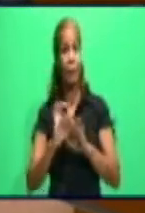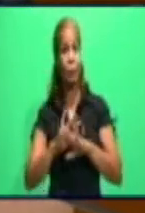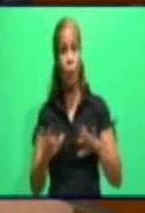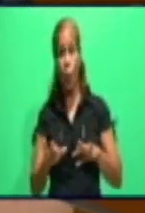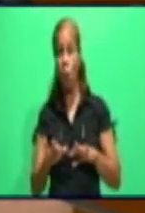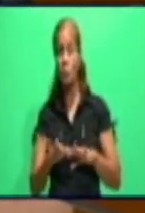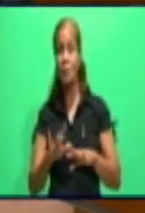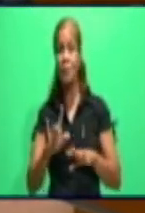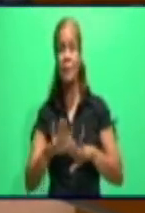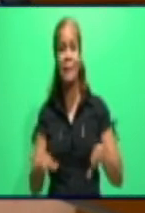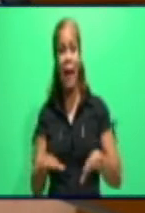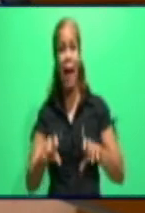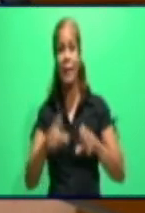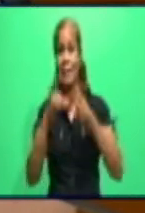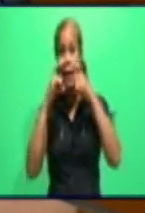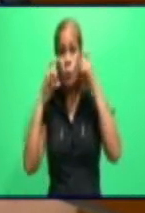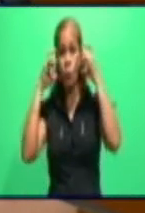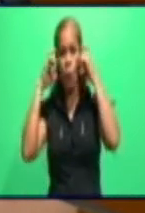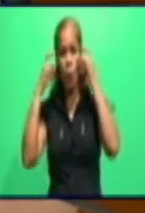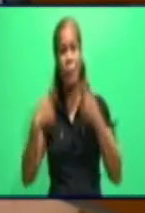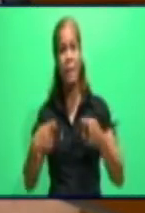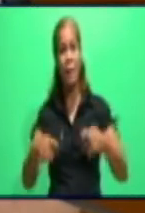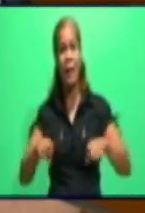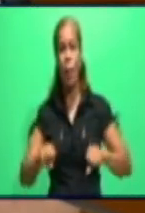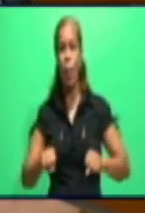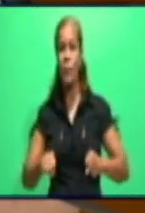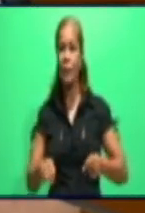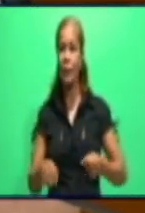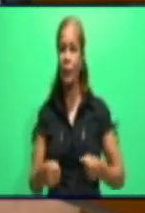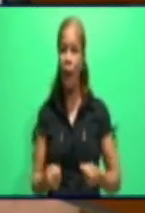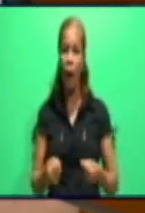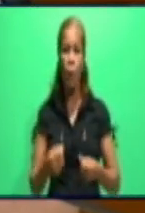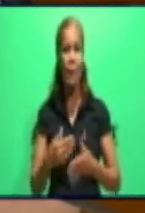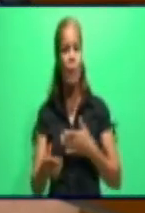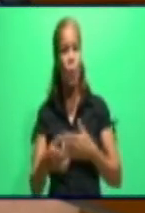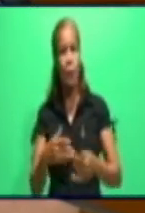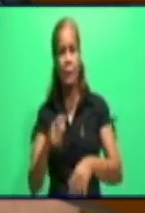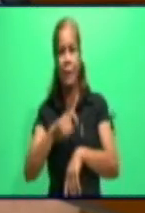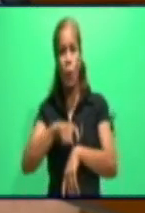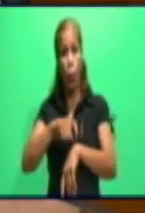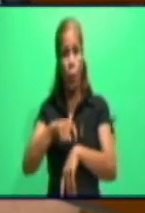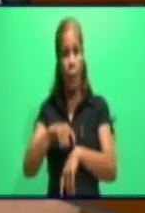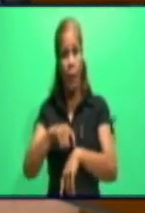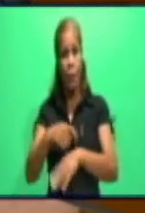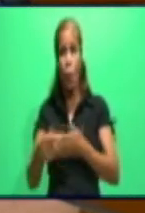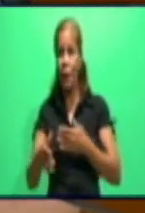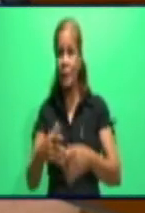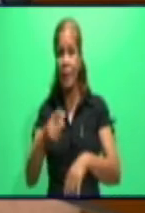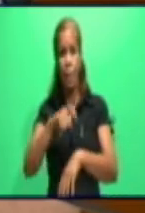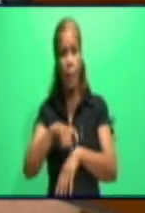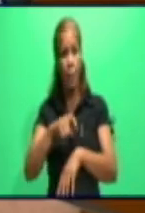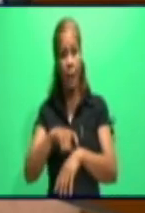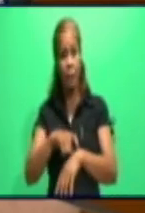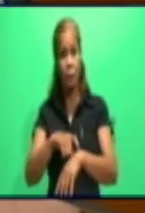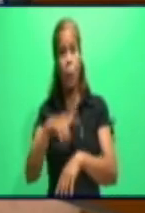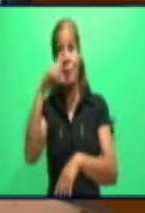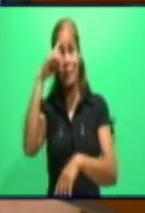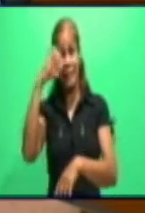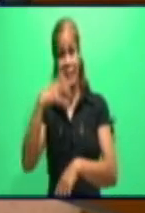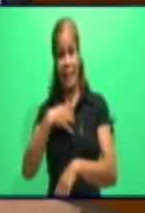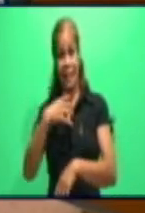parte de nuestro día a día de nuestra vida cotidiana en cada momento si tenemos niños pequeños en las